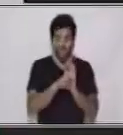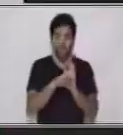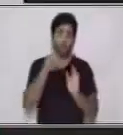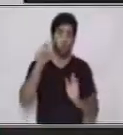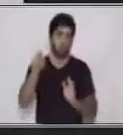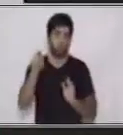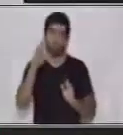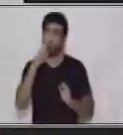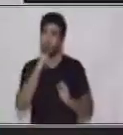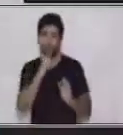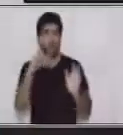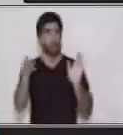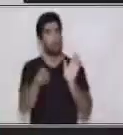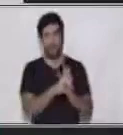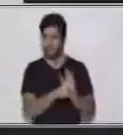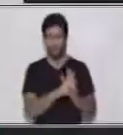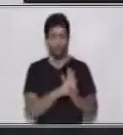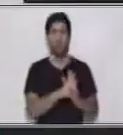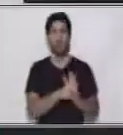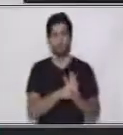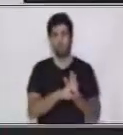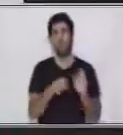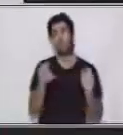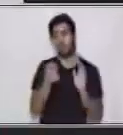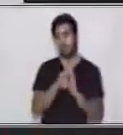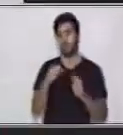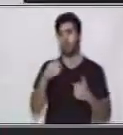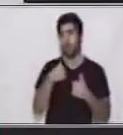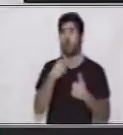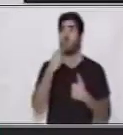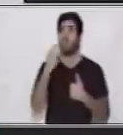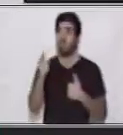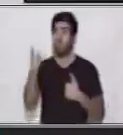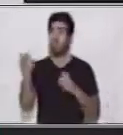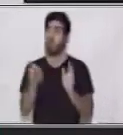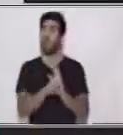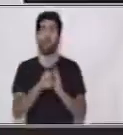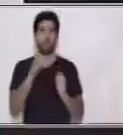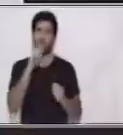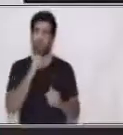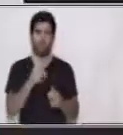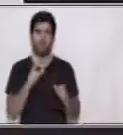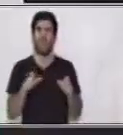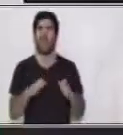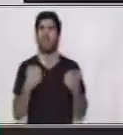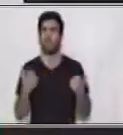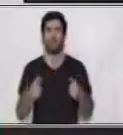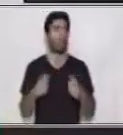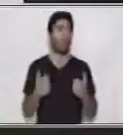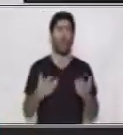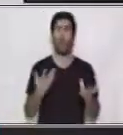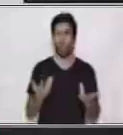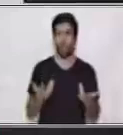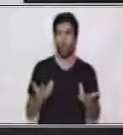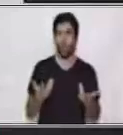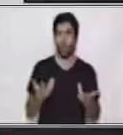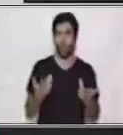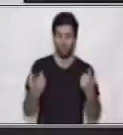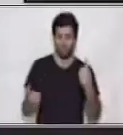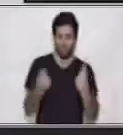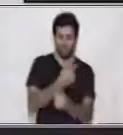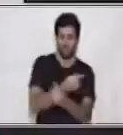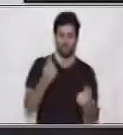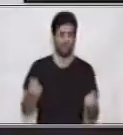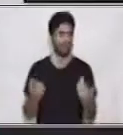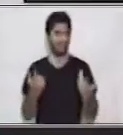prohibir. Si está prohibido prohibir, ¿cómo nos pueden prohibir? Prohibir. ¿Te